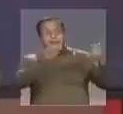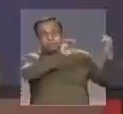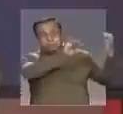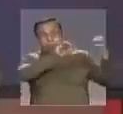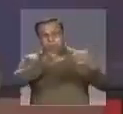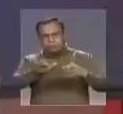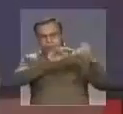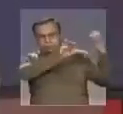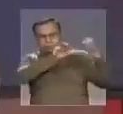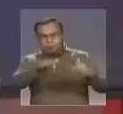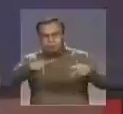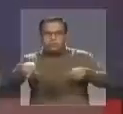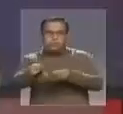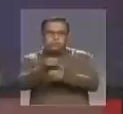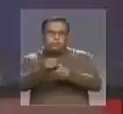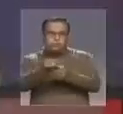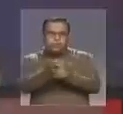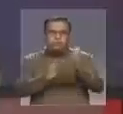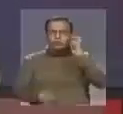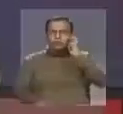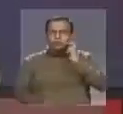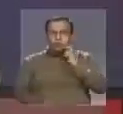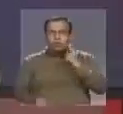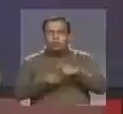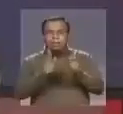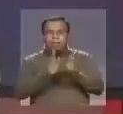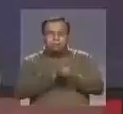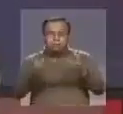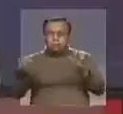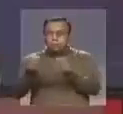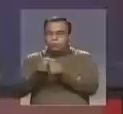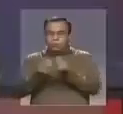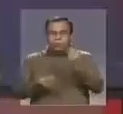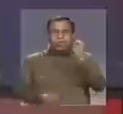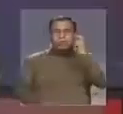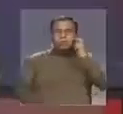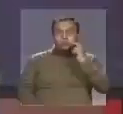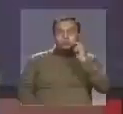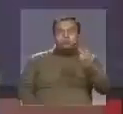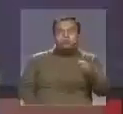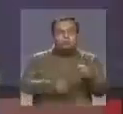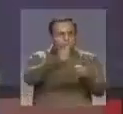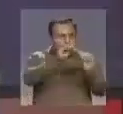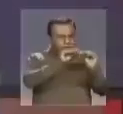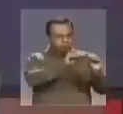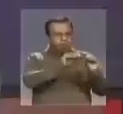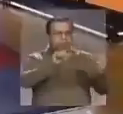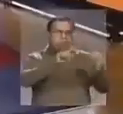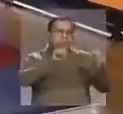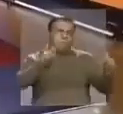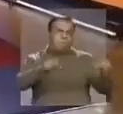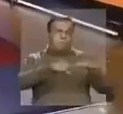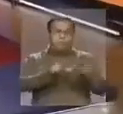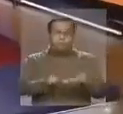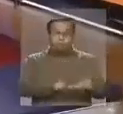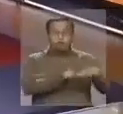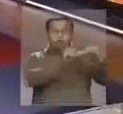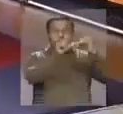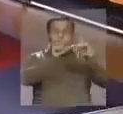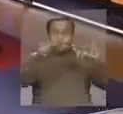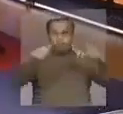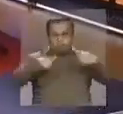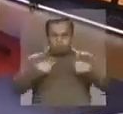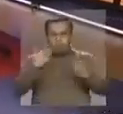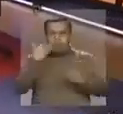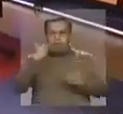mujeres negras a esta ciudad, tú puedes decir que por cada hogar en el departamento de Chocó hay una mujer formada a nivel de doctorado, como en el caso